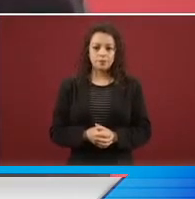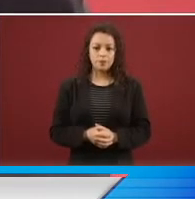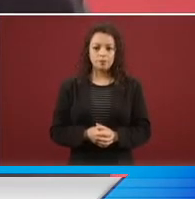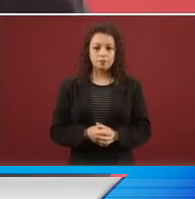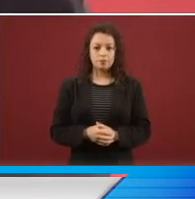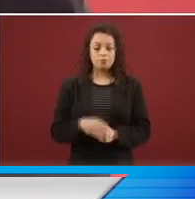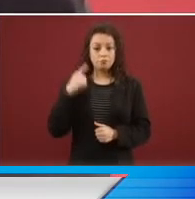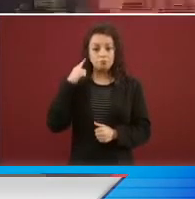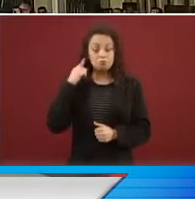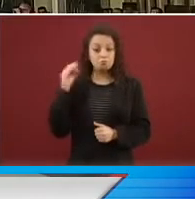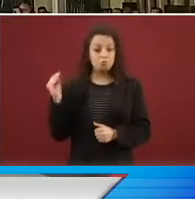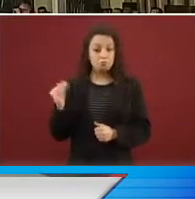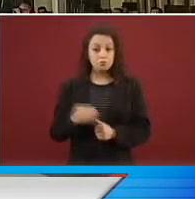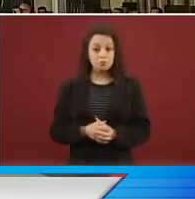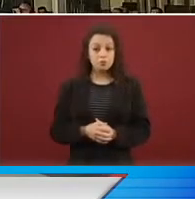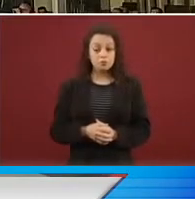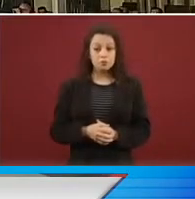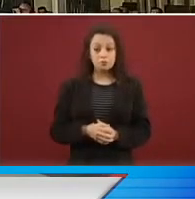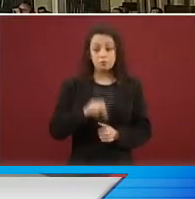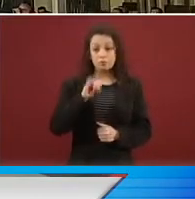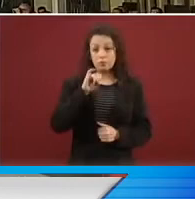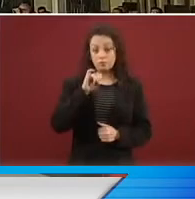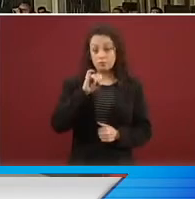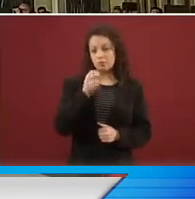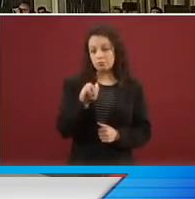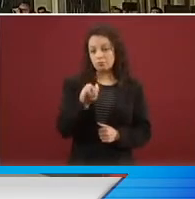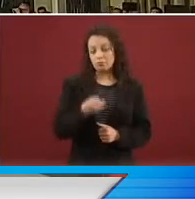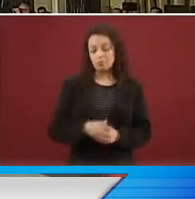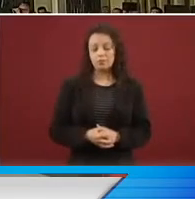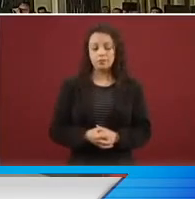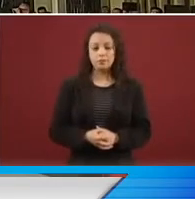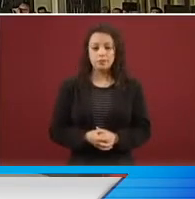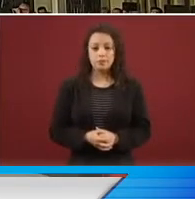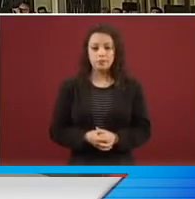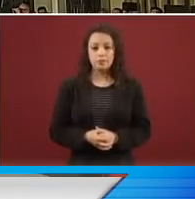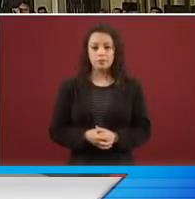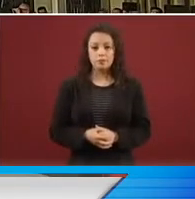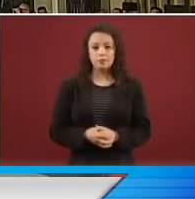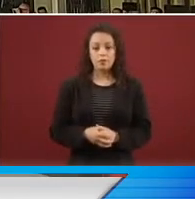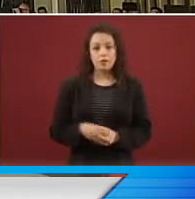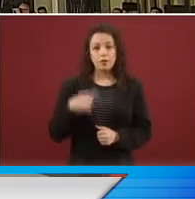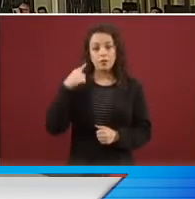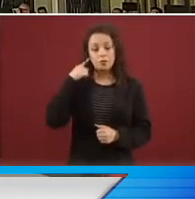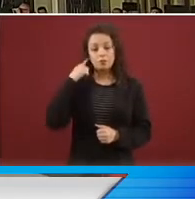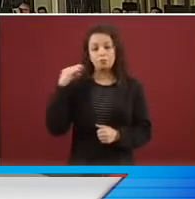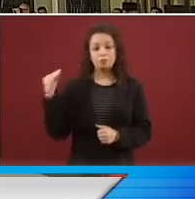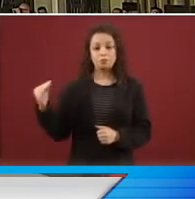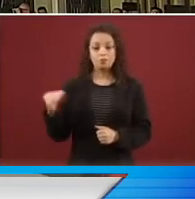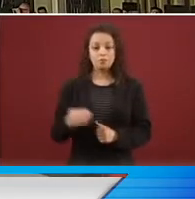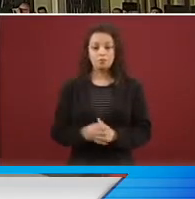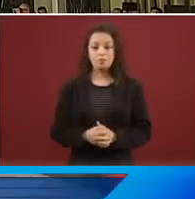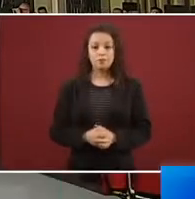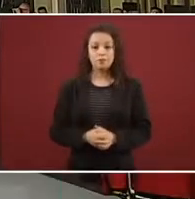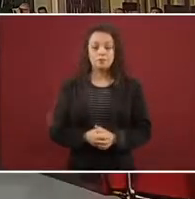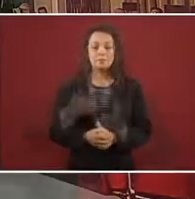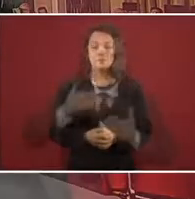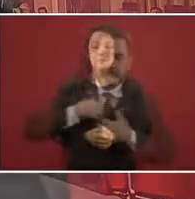solicitud para exigirle al mandatario una constancia psiquiátrica y antes recibió una solicitud anónima para constatar su salud en